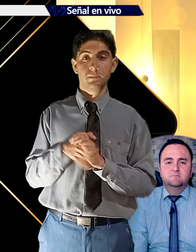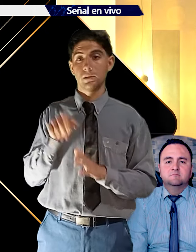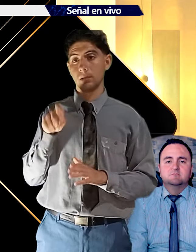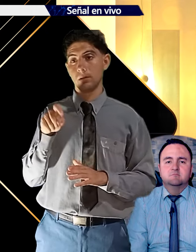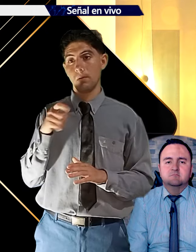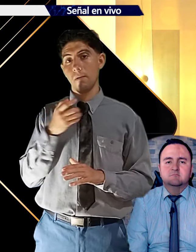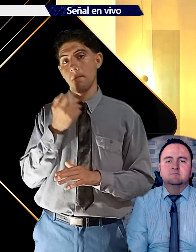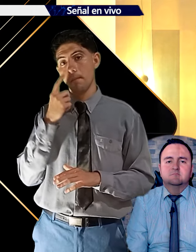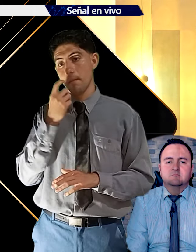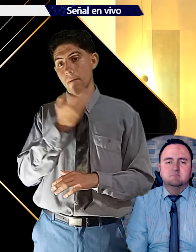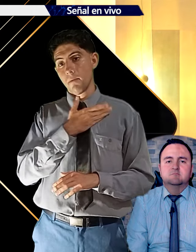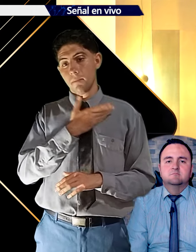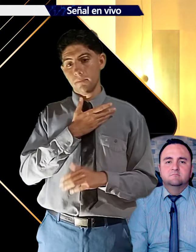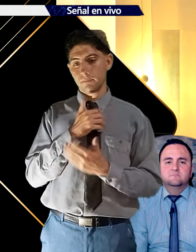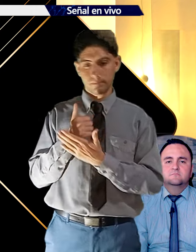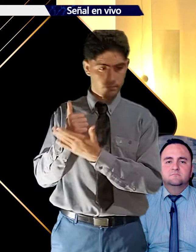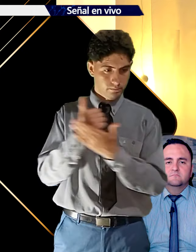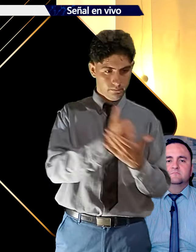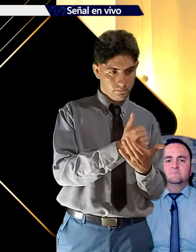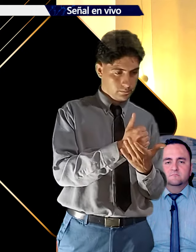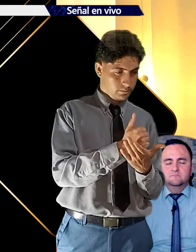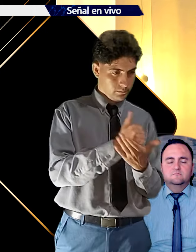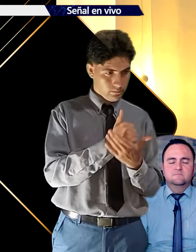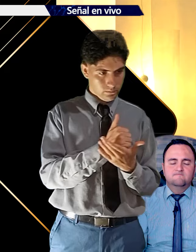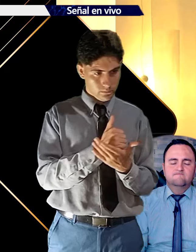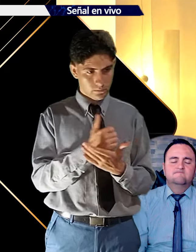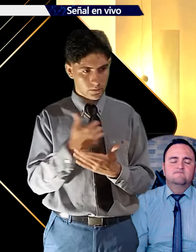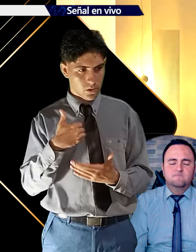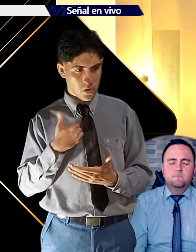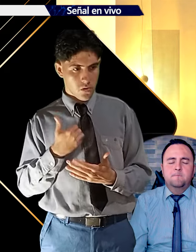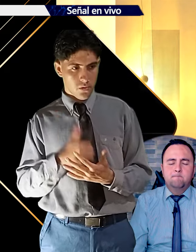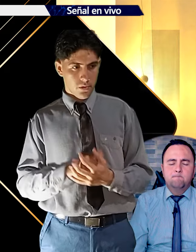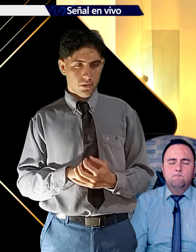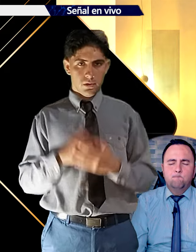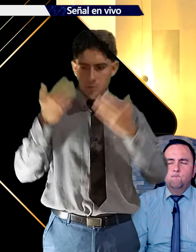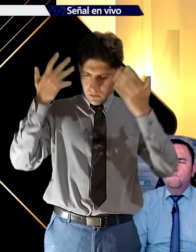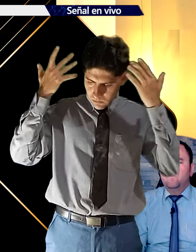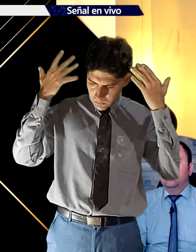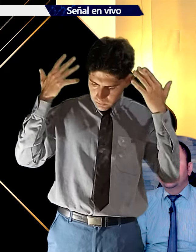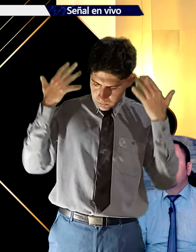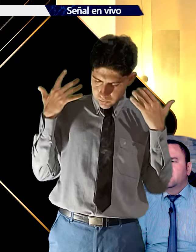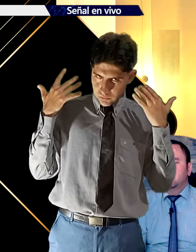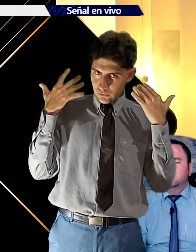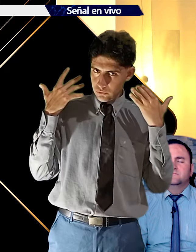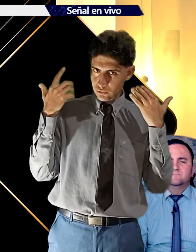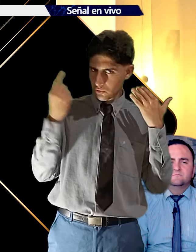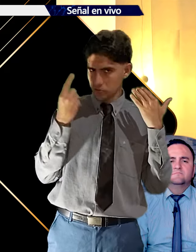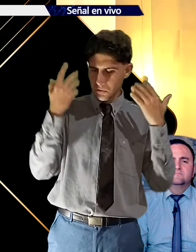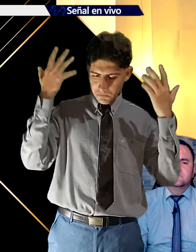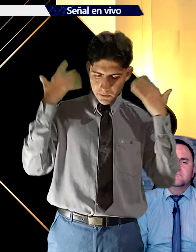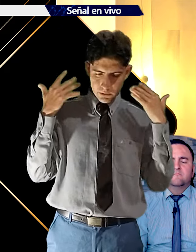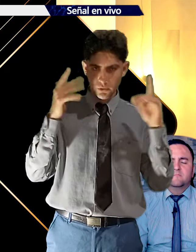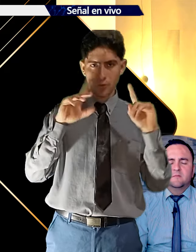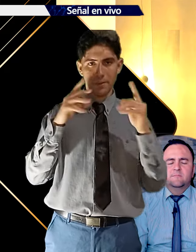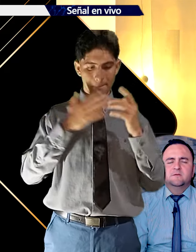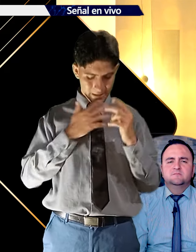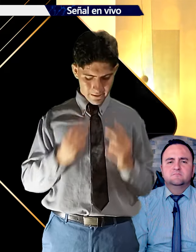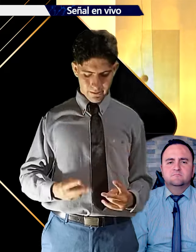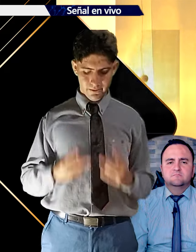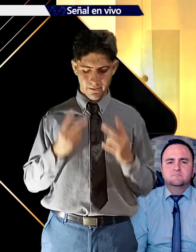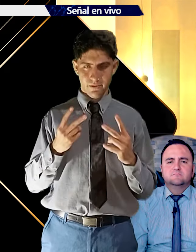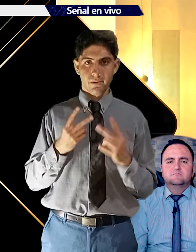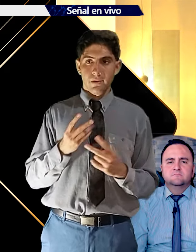Esta generación que viene tras de nosotros, necesitamos padres que ayuden a esos muchachos a buscar de Dios, a limpiarse, a que esa